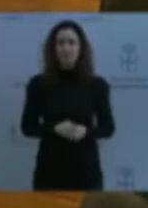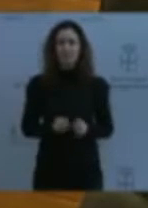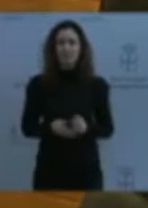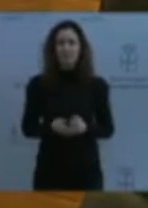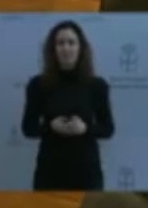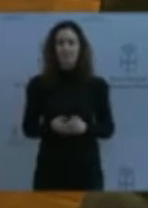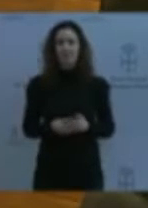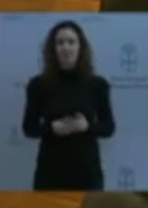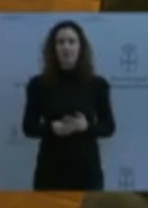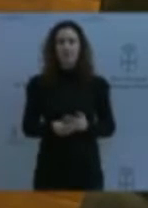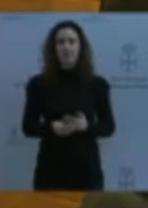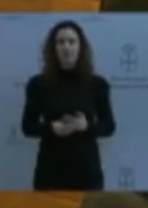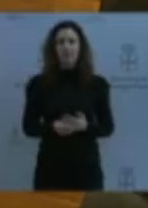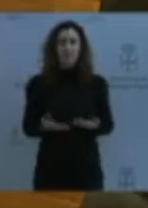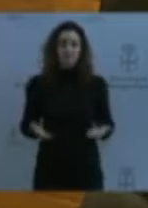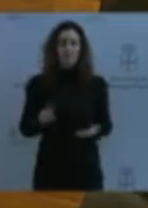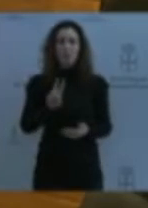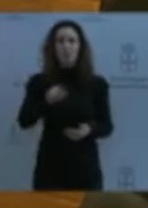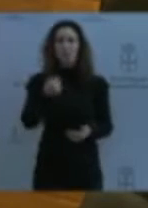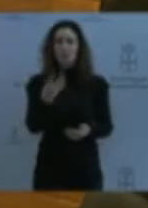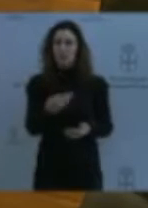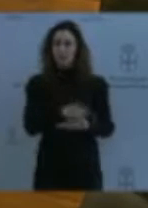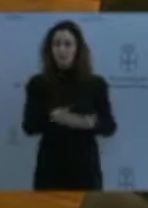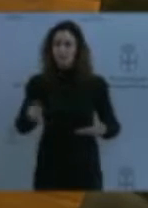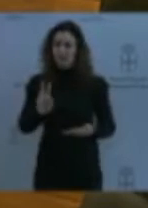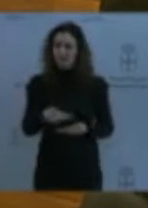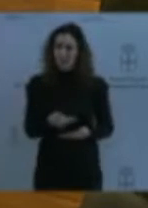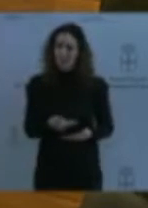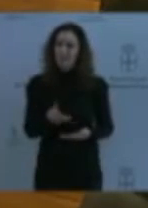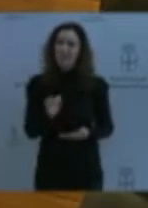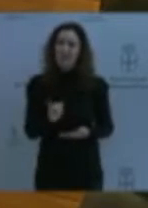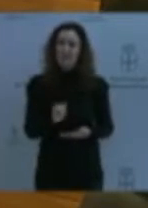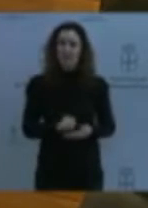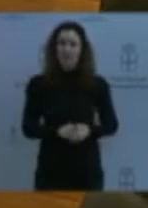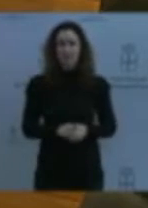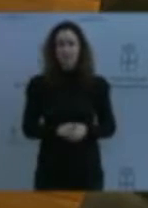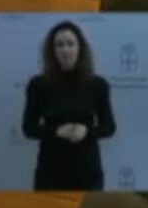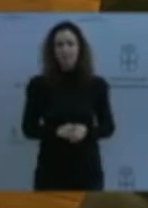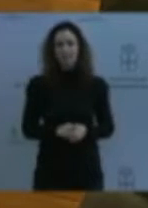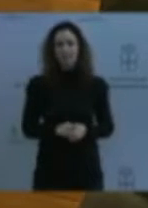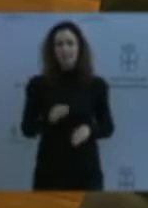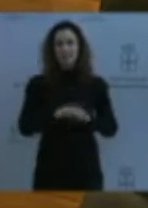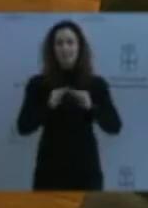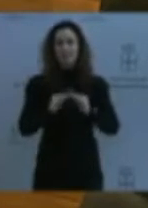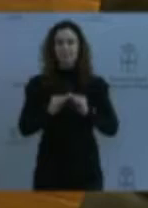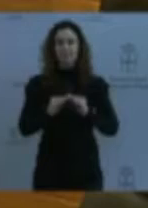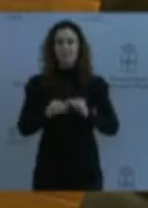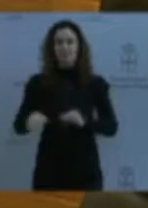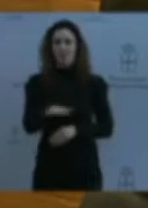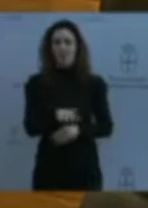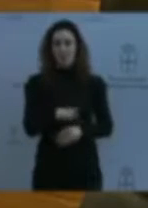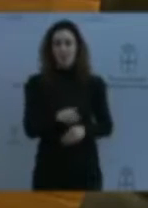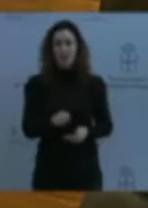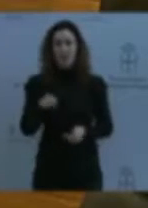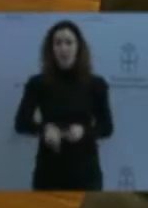2,4 millones de euros para reparaciones de viales y saneamiento. Hoy usted dice que serán